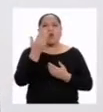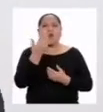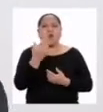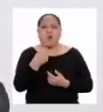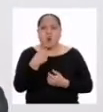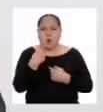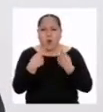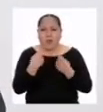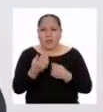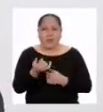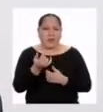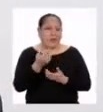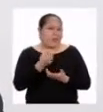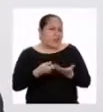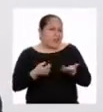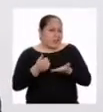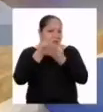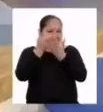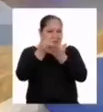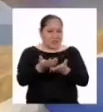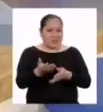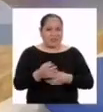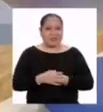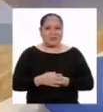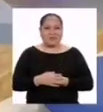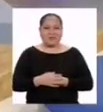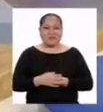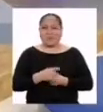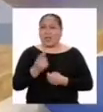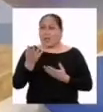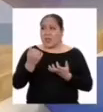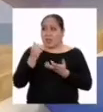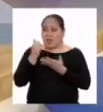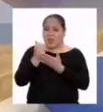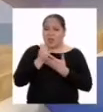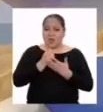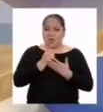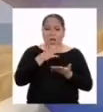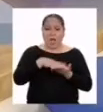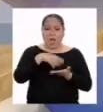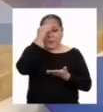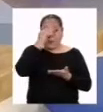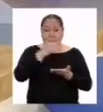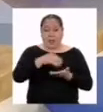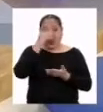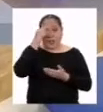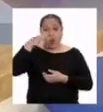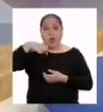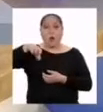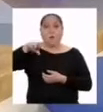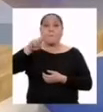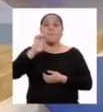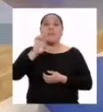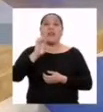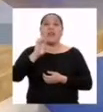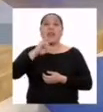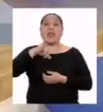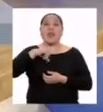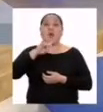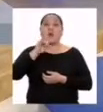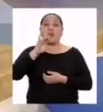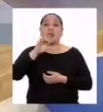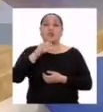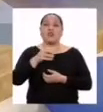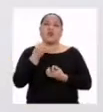Yeremis, ¿en qué te puedo ayudar hoy? Quisiera que nos ayude a aprender sobre los prejuicios y acerca de cómo convivir en